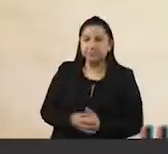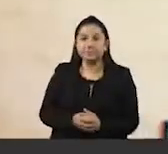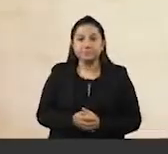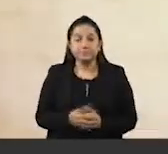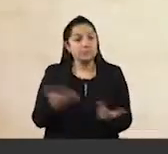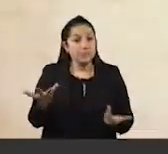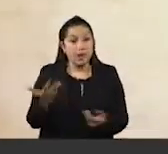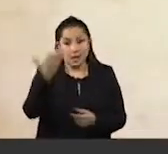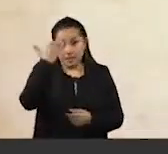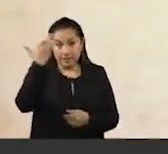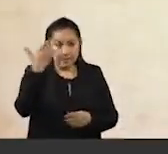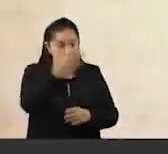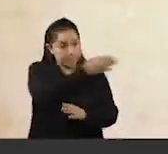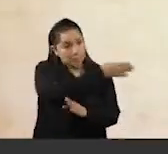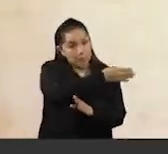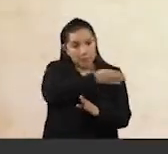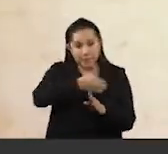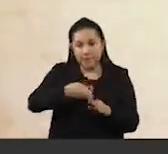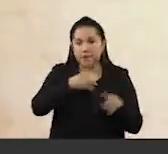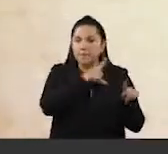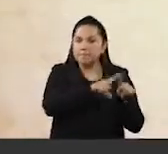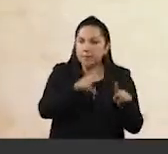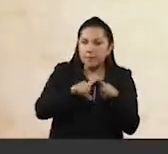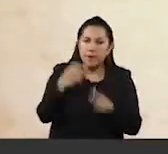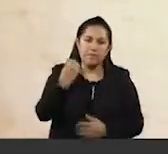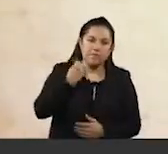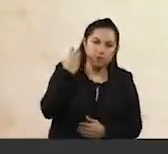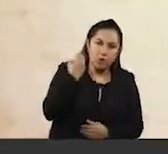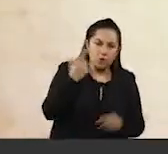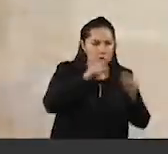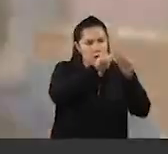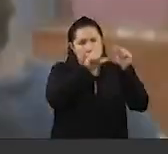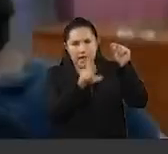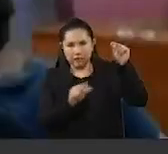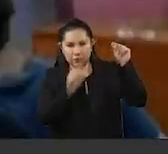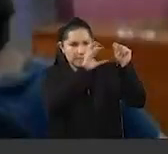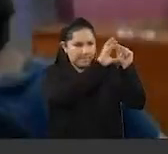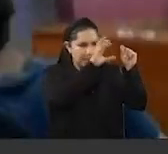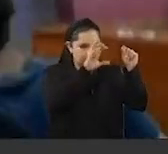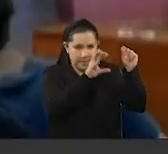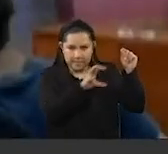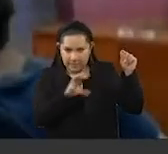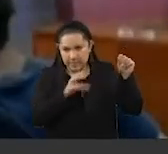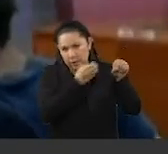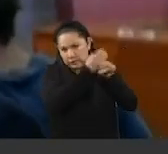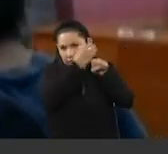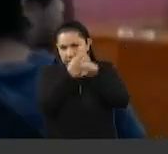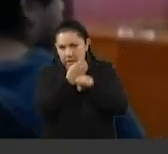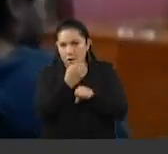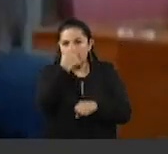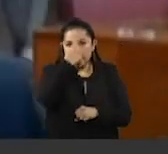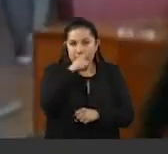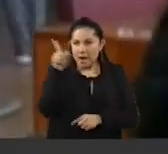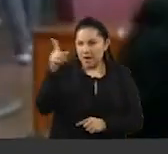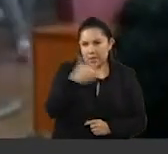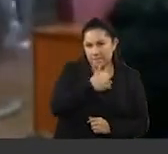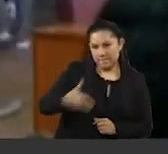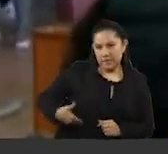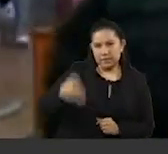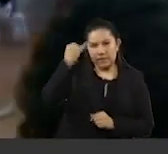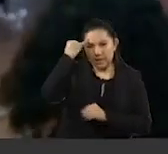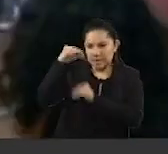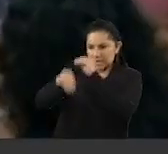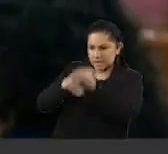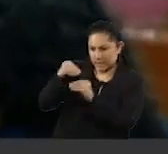Concluyeron ya, le decíamos, los foros regionales y estatales en los que se estuvieron discutiendo las iniciativas que mandó el Ejecutivo Federal y